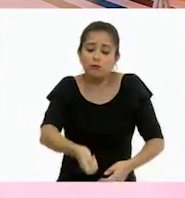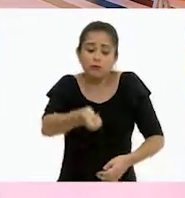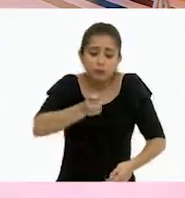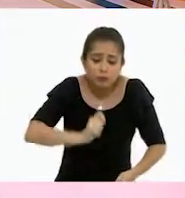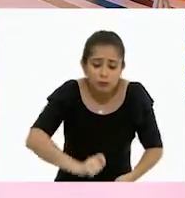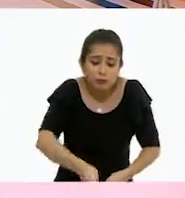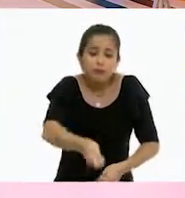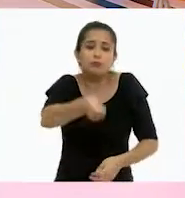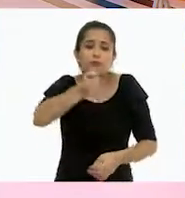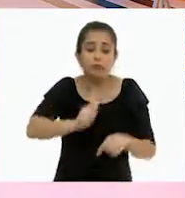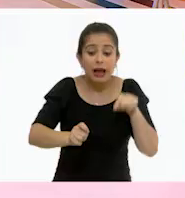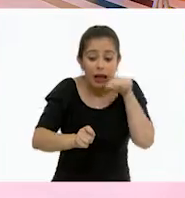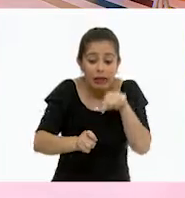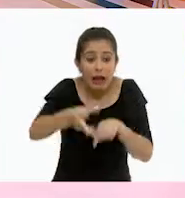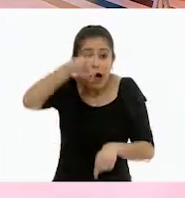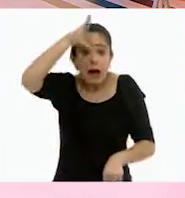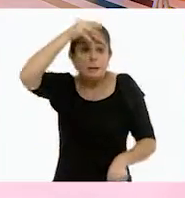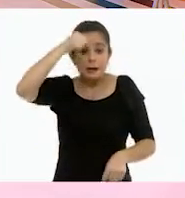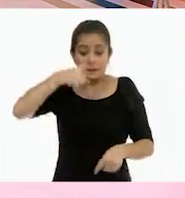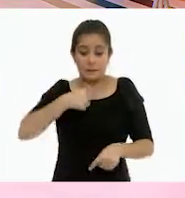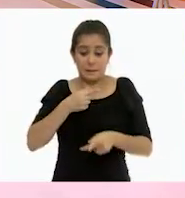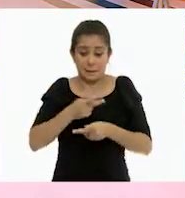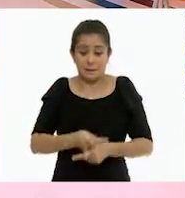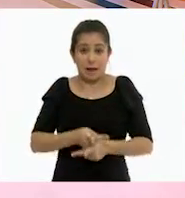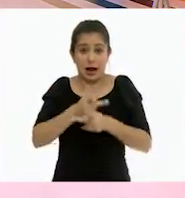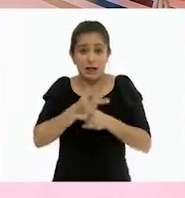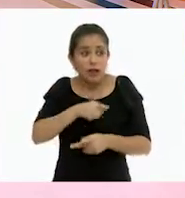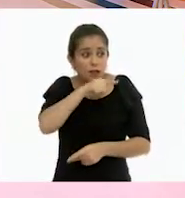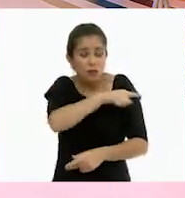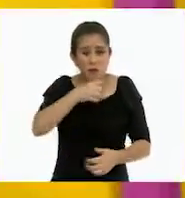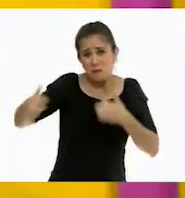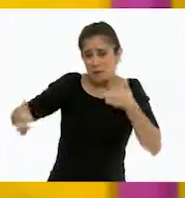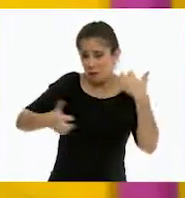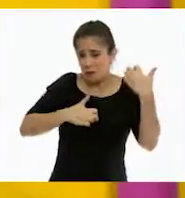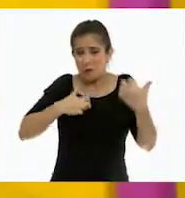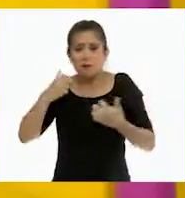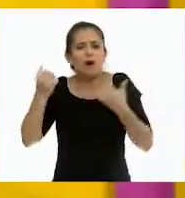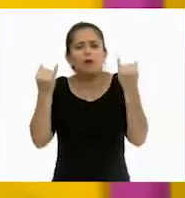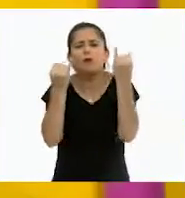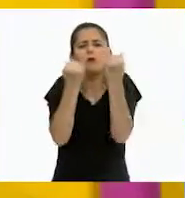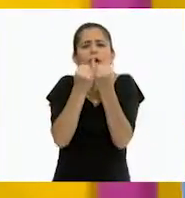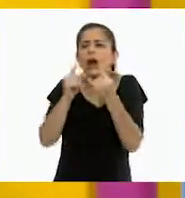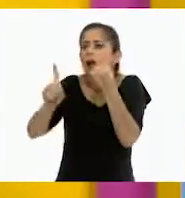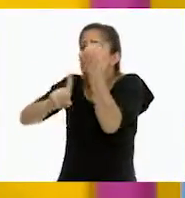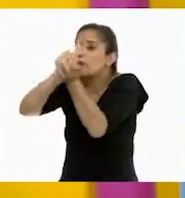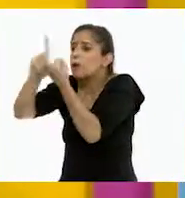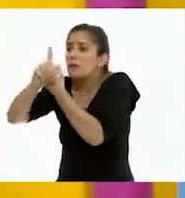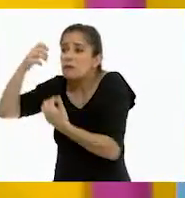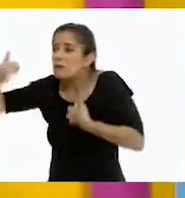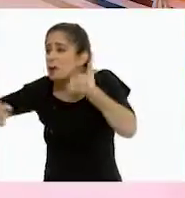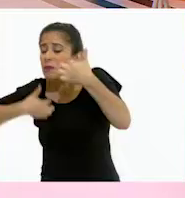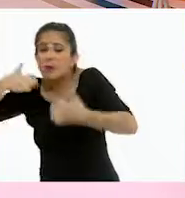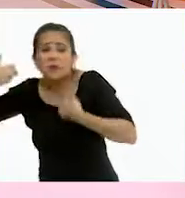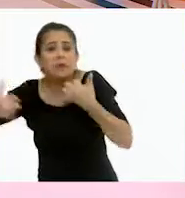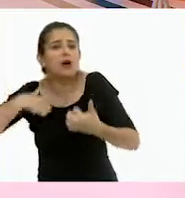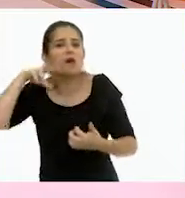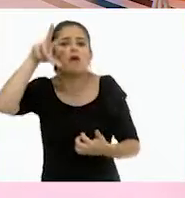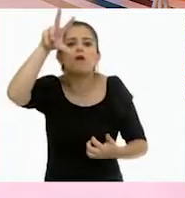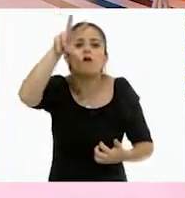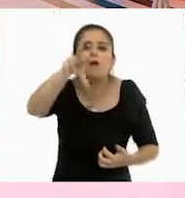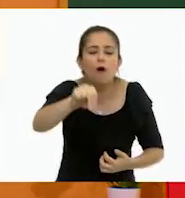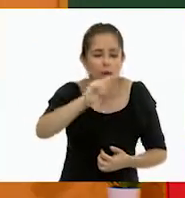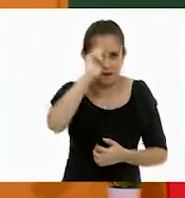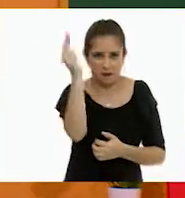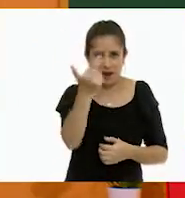nosotros podemos manejar la paciencia. Pero si te enojas, cuando tienes un problema, lo que tienes que hacer primero... ¿Te acuerdas que